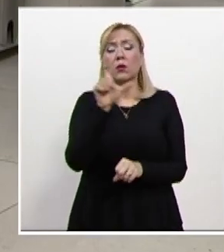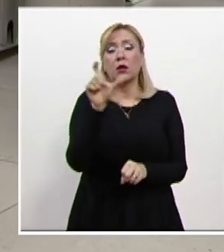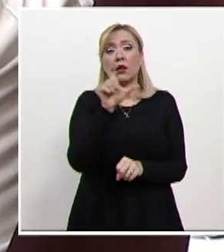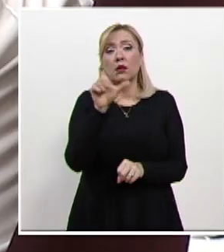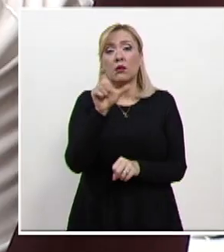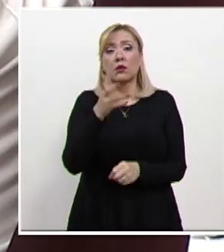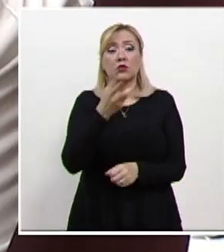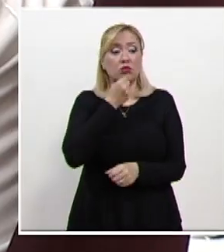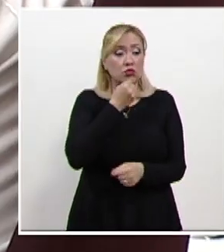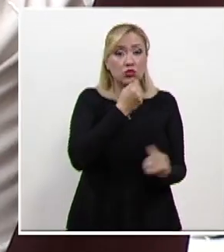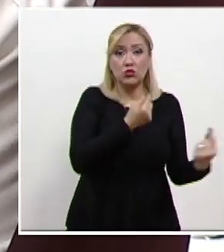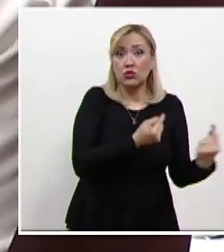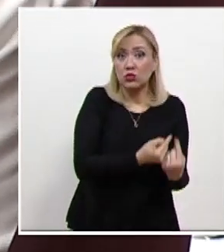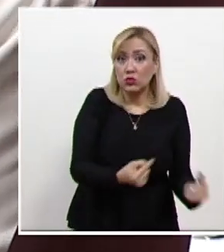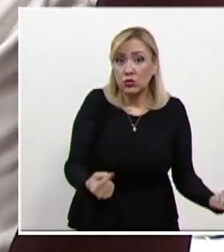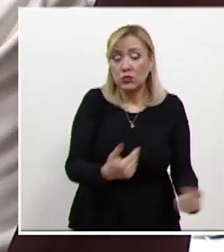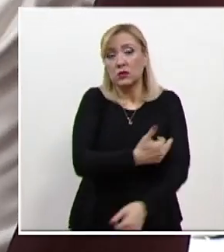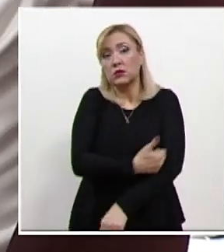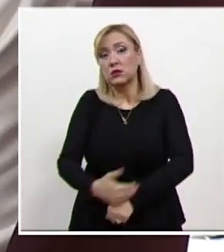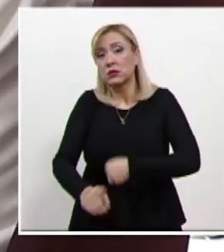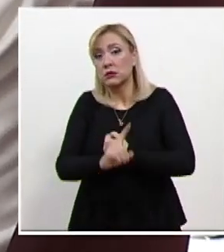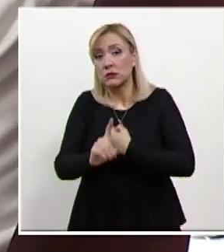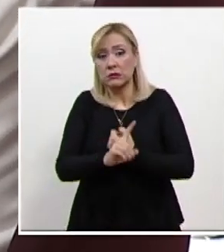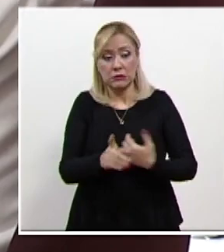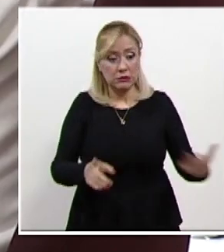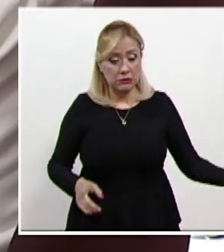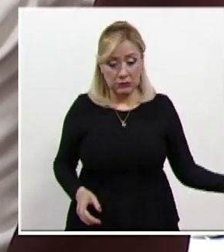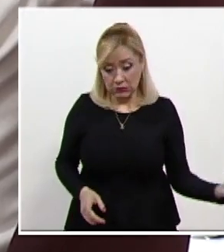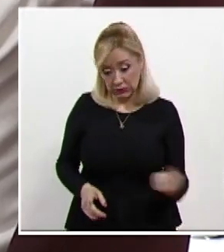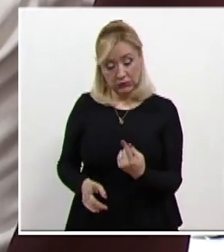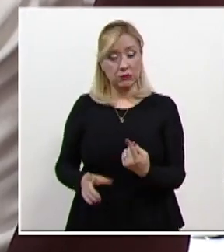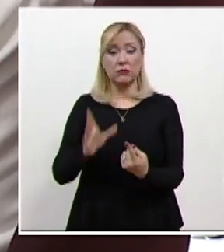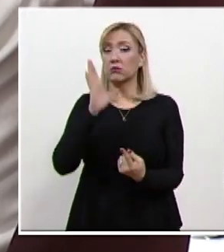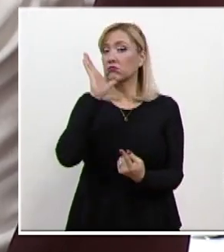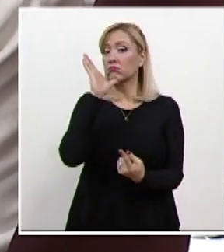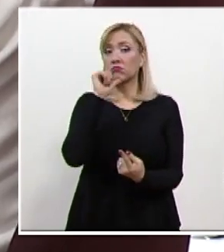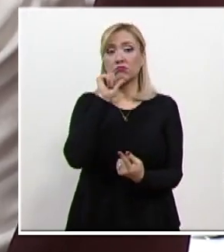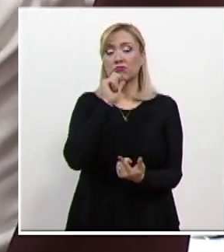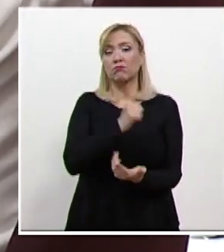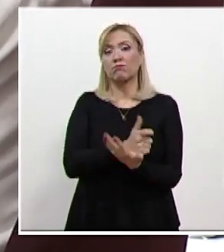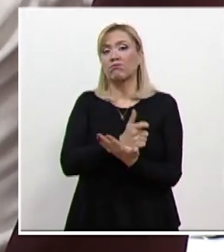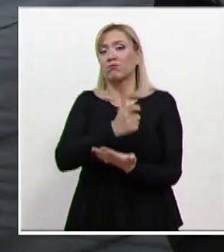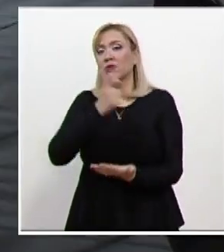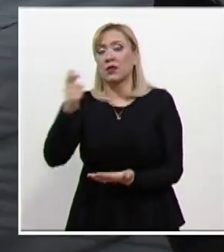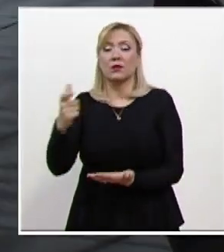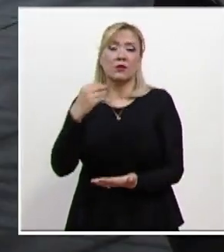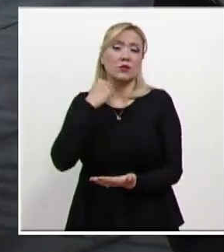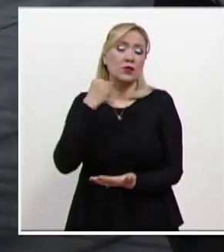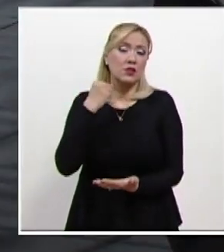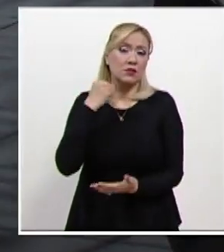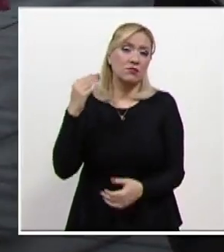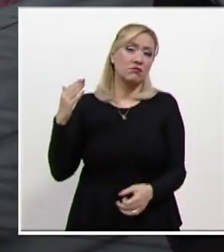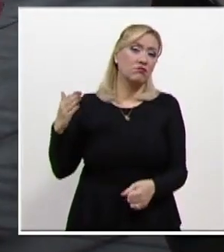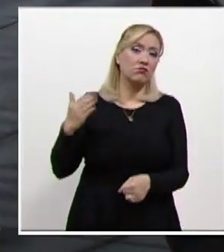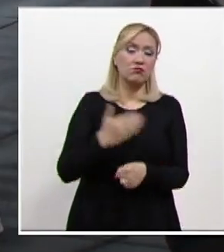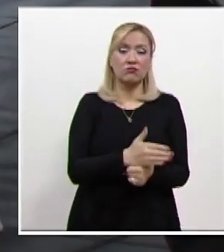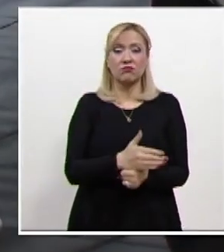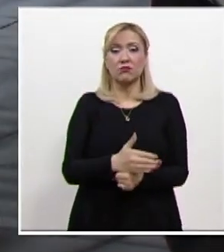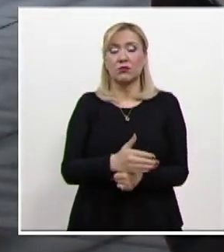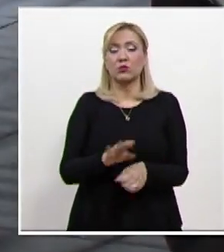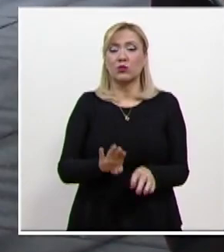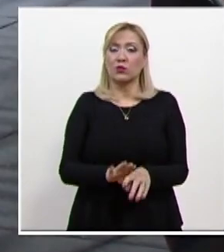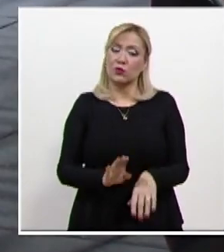intereses de infantes y cuestiones familiares, no procede la condena al pago de gastos y costas. Lo anterior se desprende de una